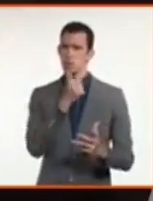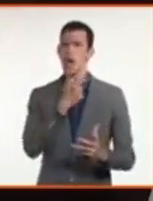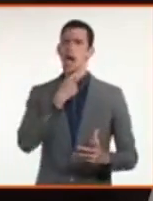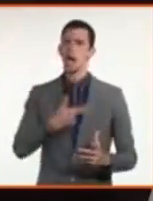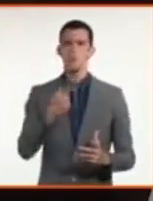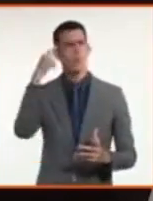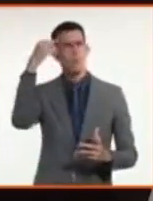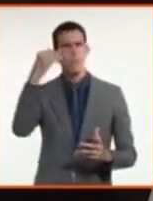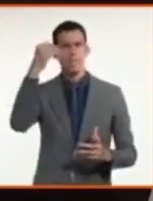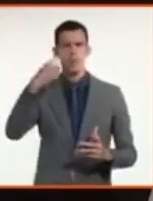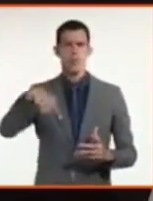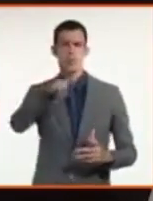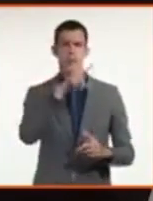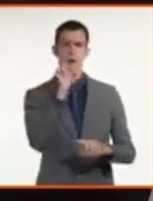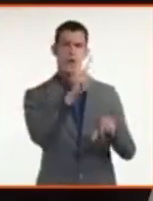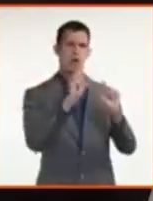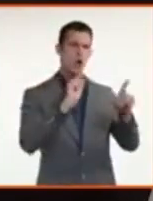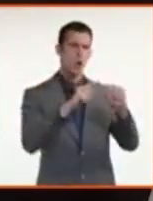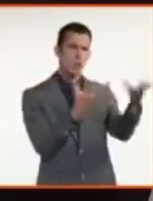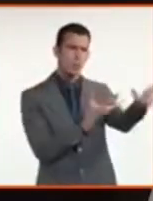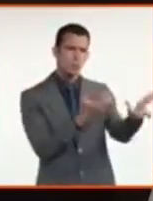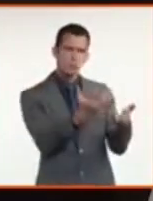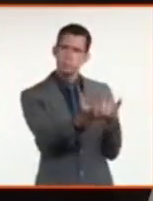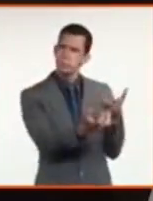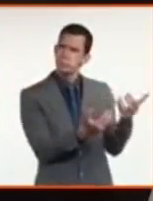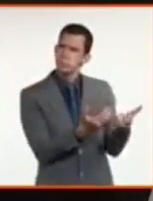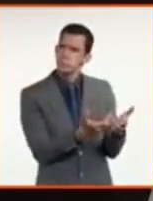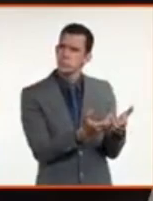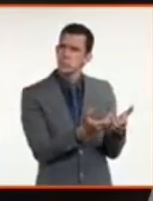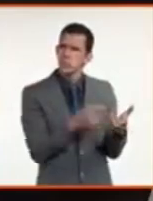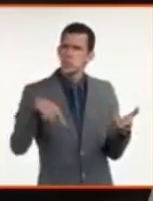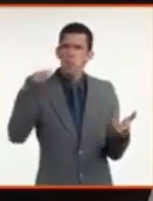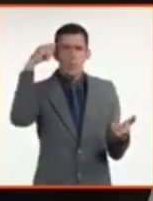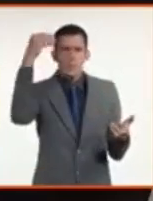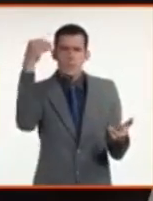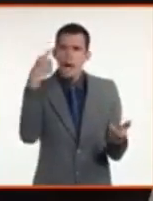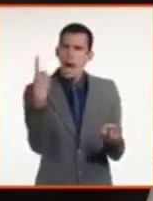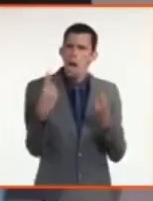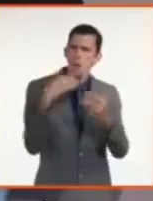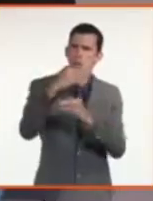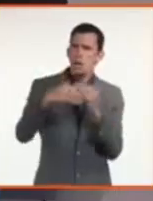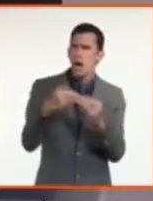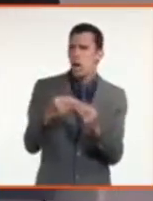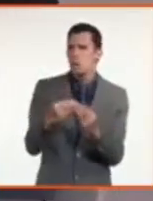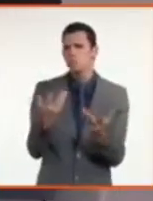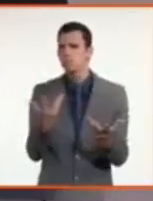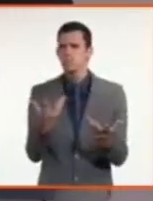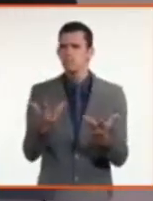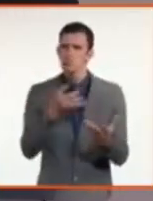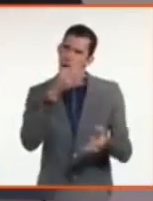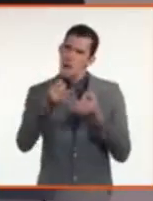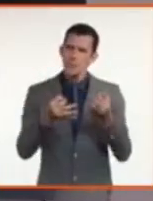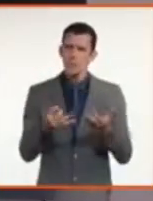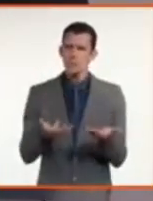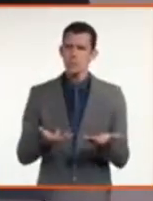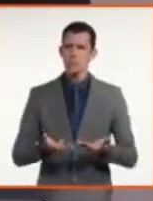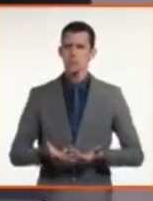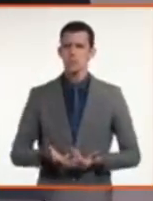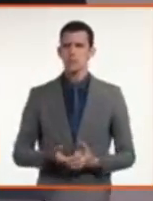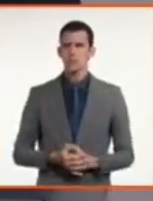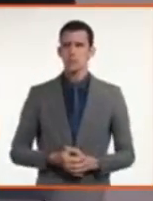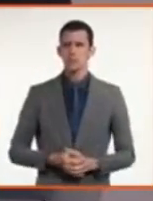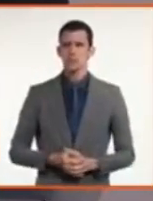cambio en el mercado informal se iba a disparar como ha pasado en los últimos en los últimos tiempos es así grande es un pensamiento lógico de